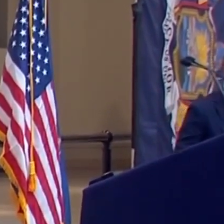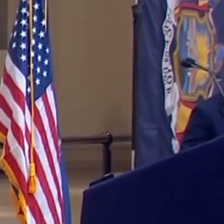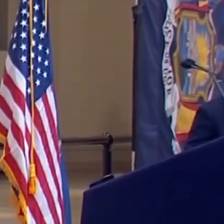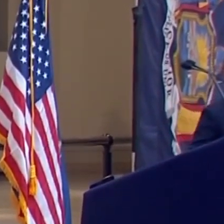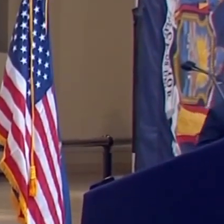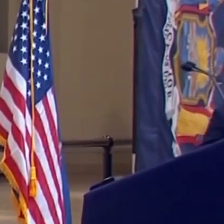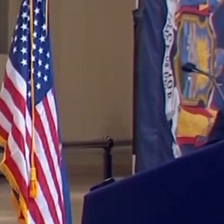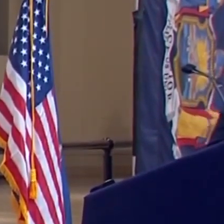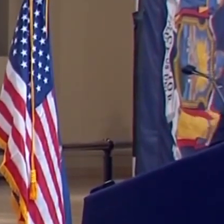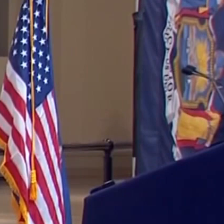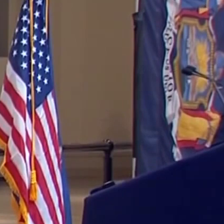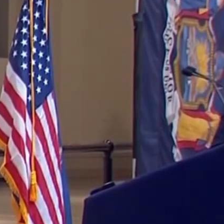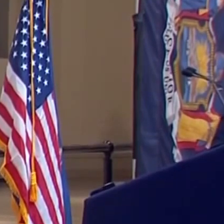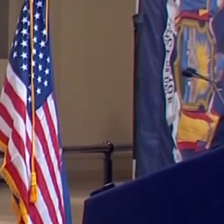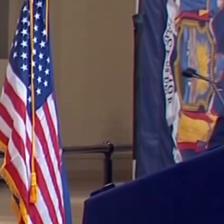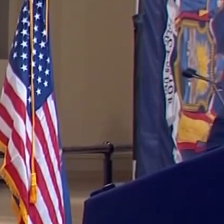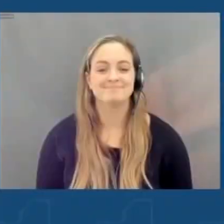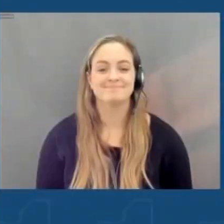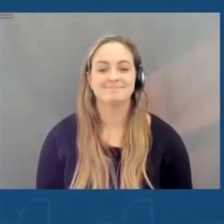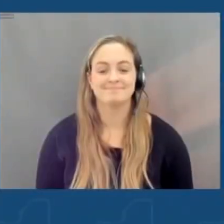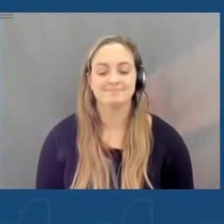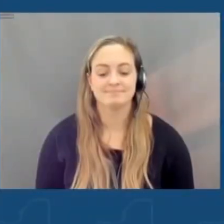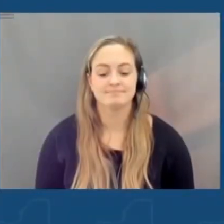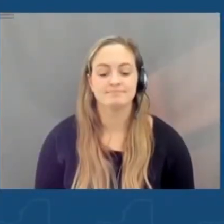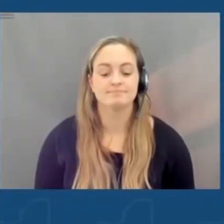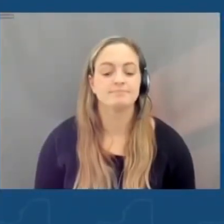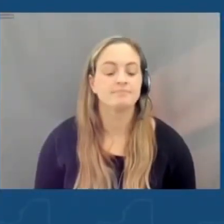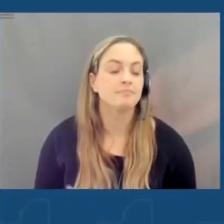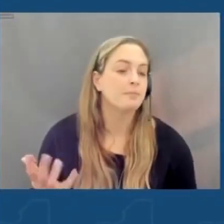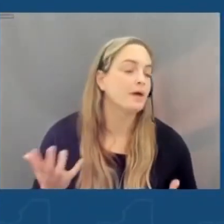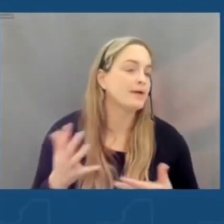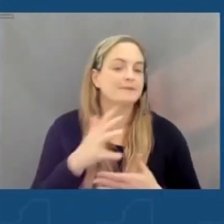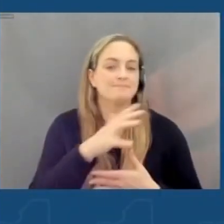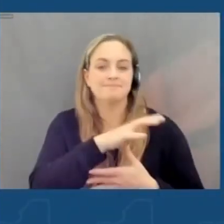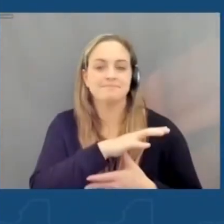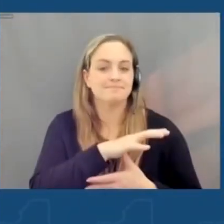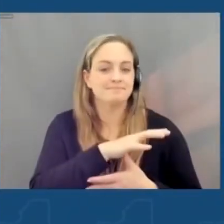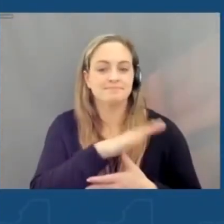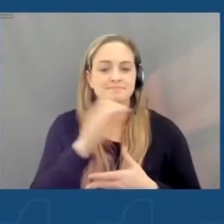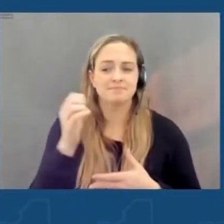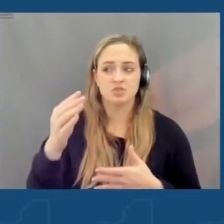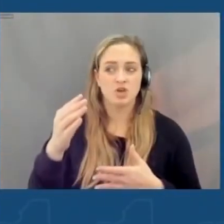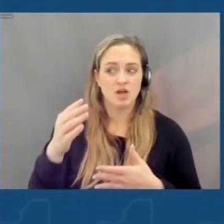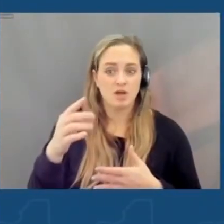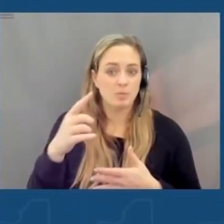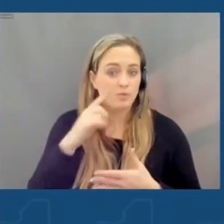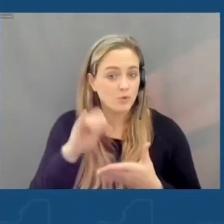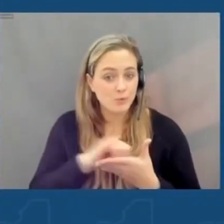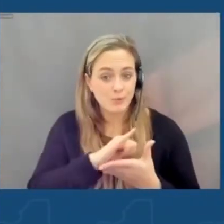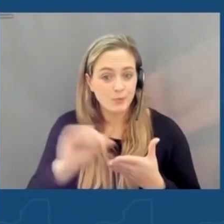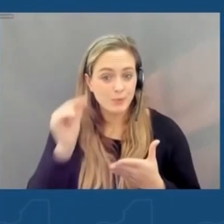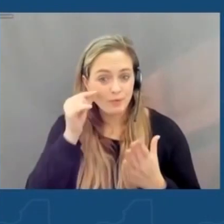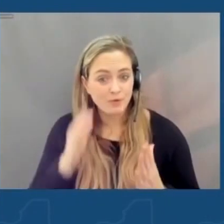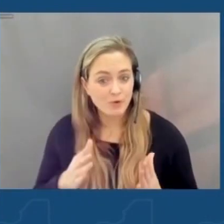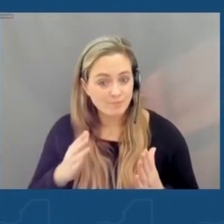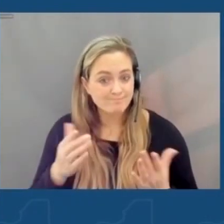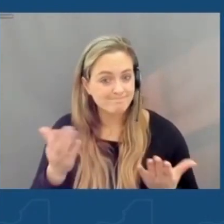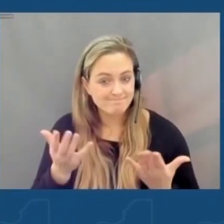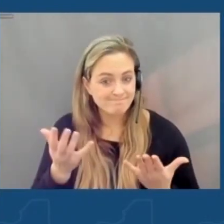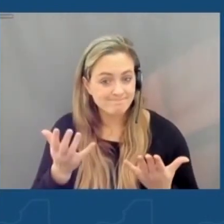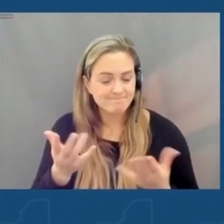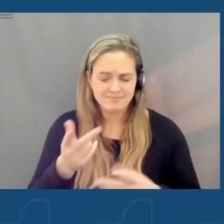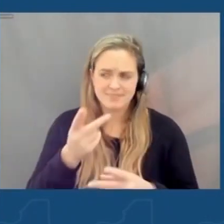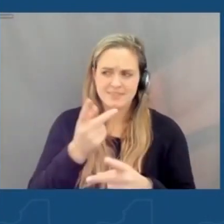de problemas legales durante un determinado periodo de tiempo tendrán sus antecedentes penales sellados